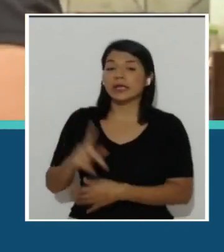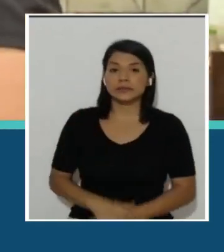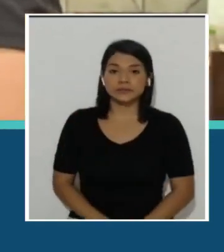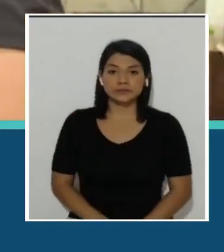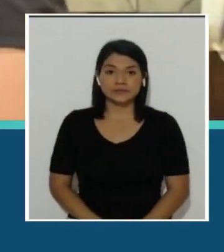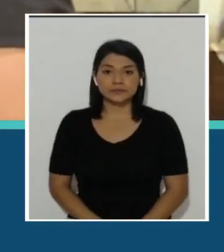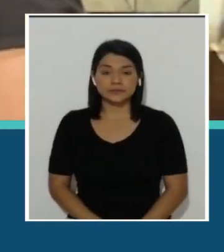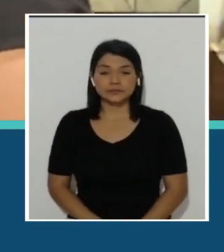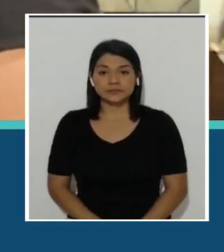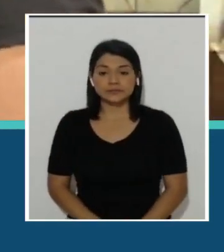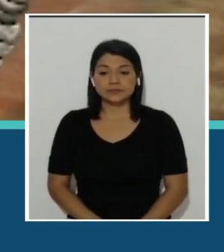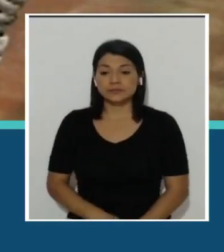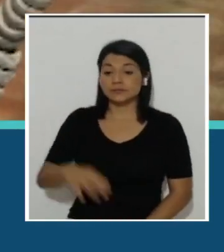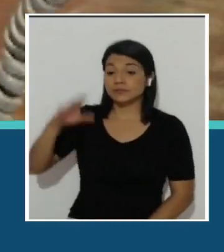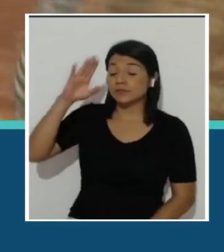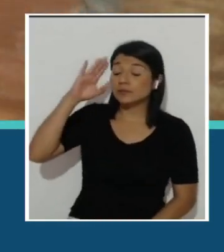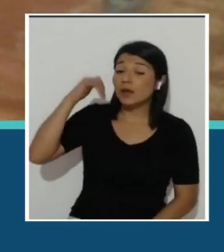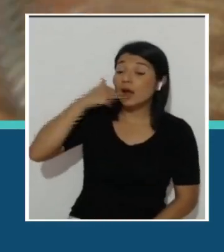¿Aló?